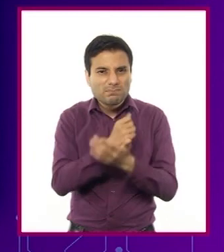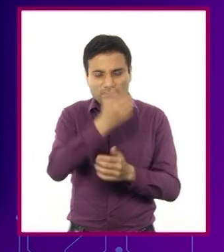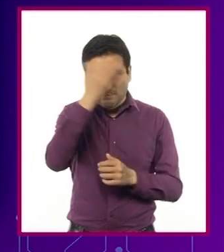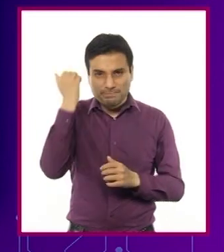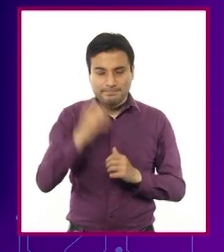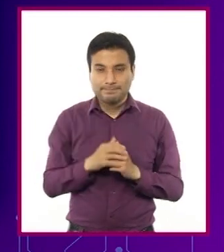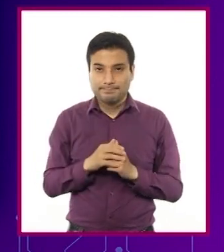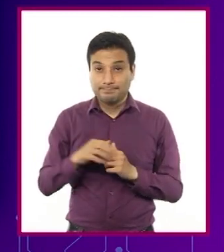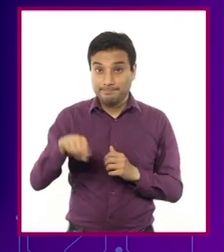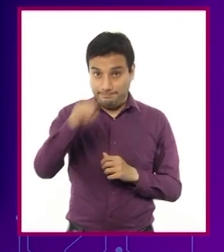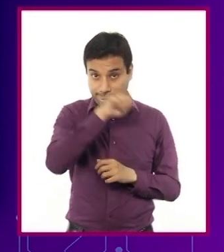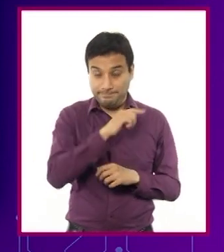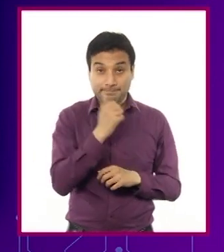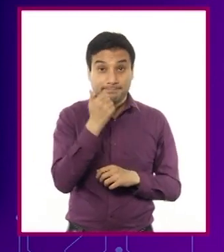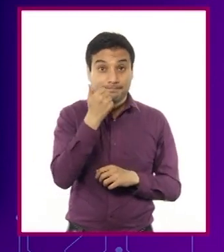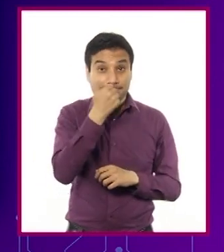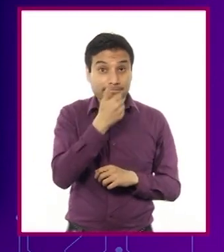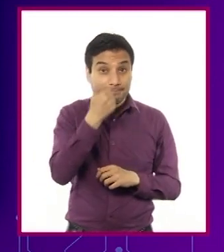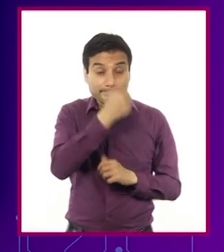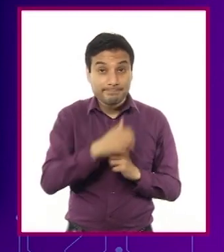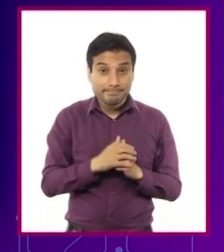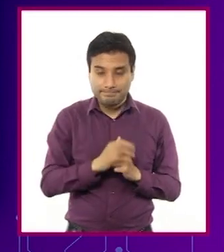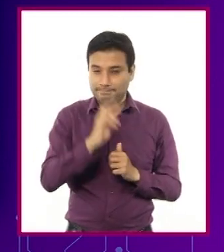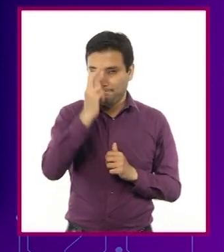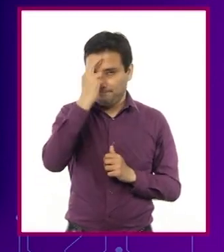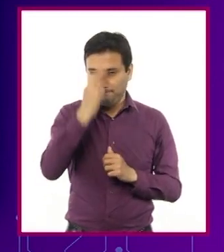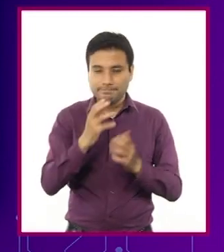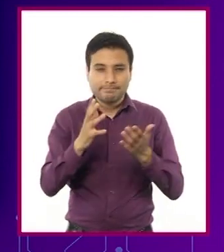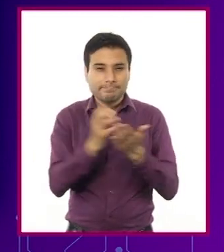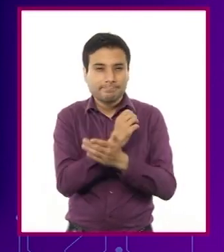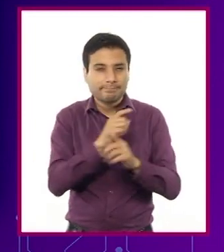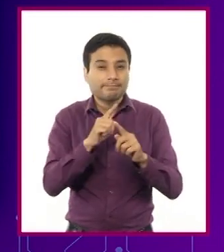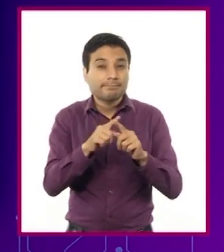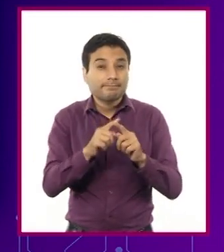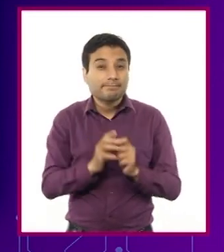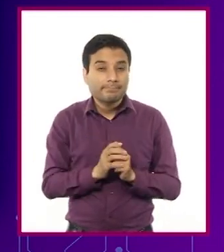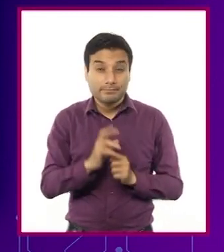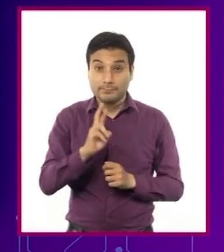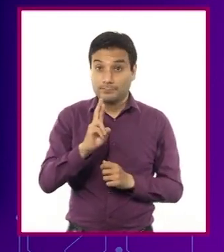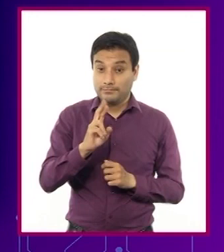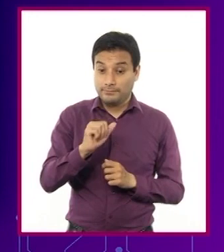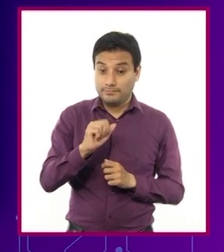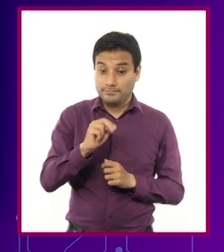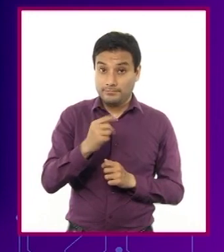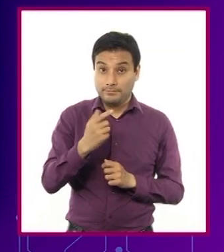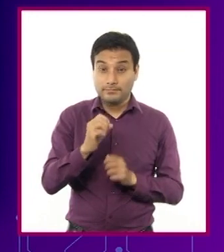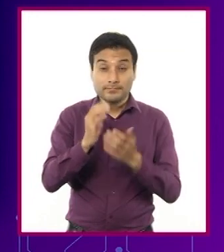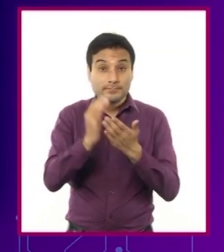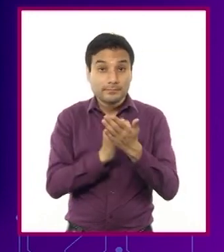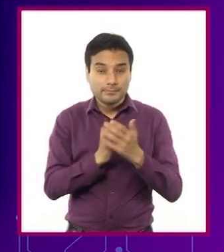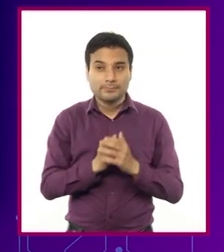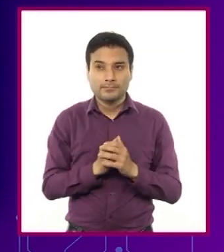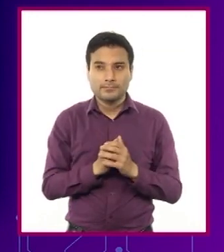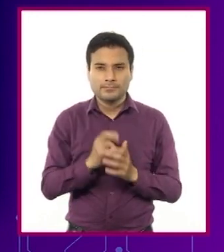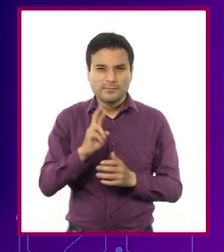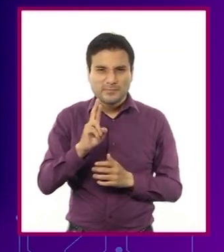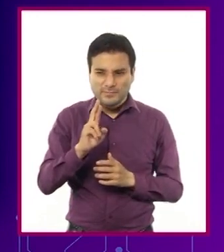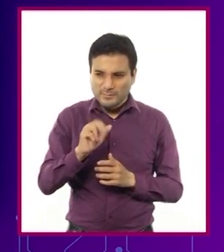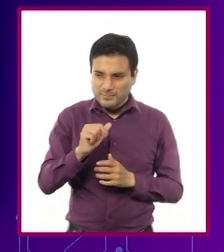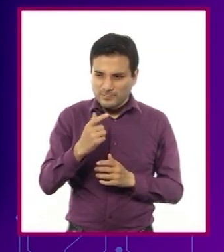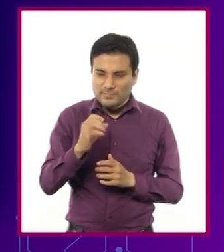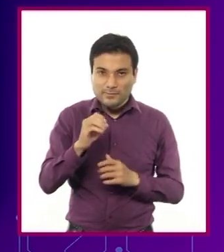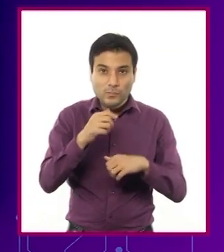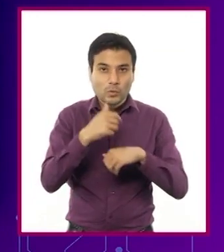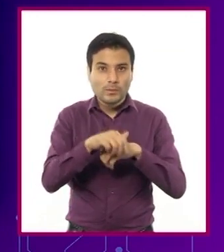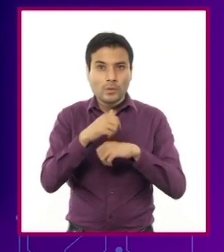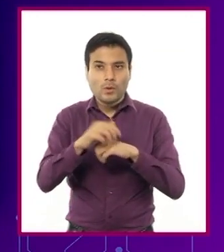y alumnos, en la regla del juego se sabe que gana la persona con menor rango. Maestra, el rango es igual al